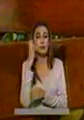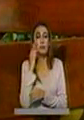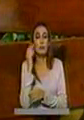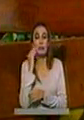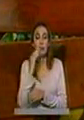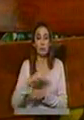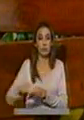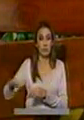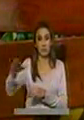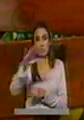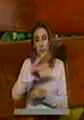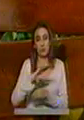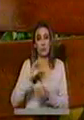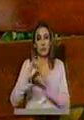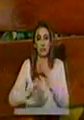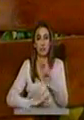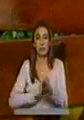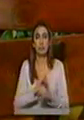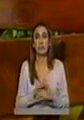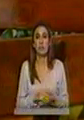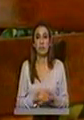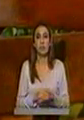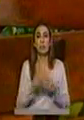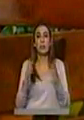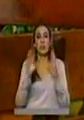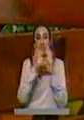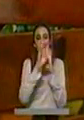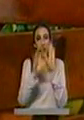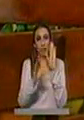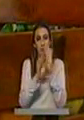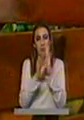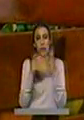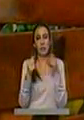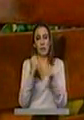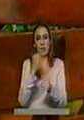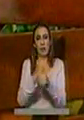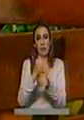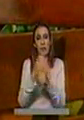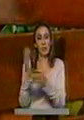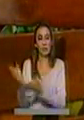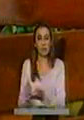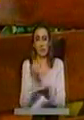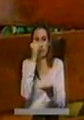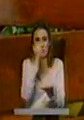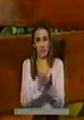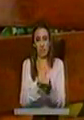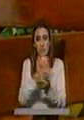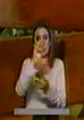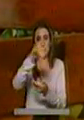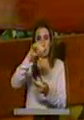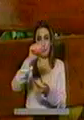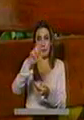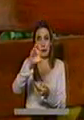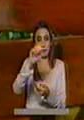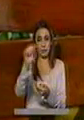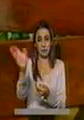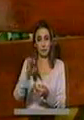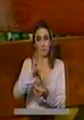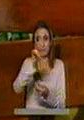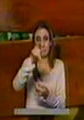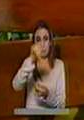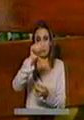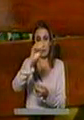se registran sobre todo a nivel internacional: la constitución de una marca país, una identidad que finalmente logre